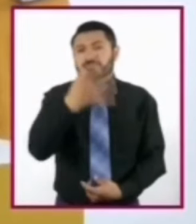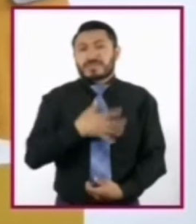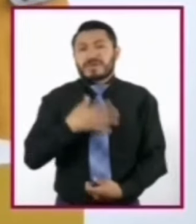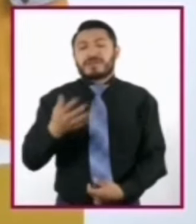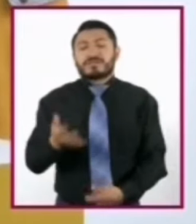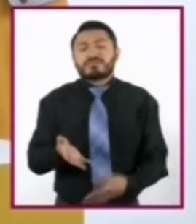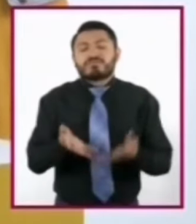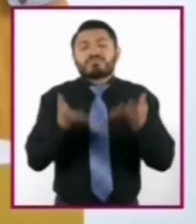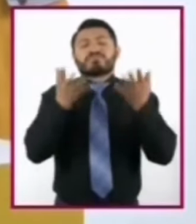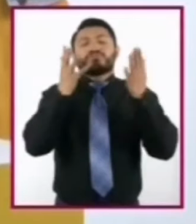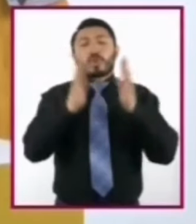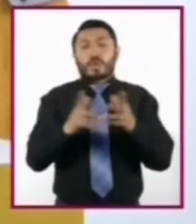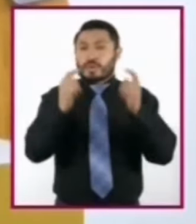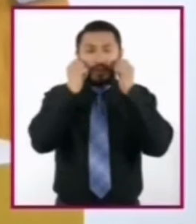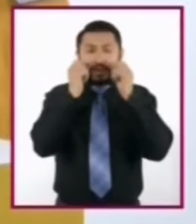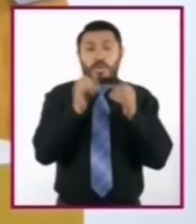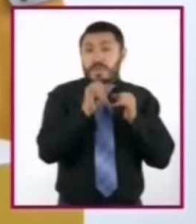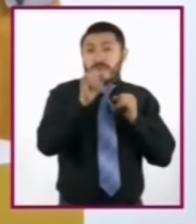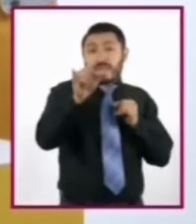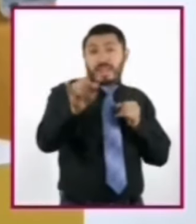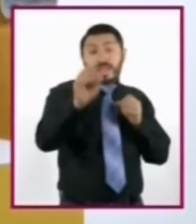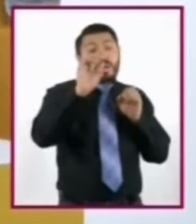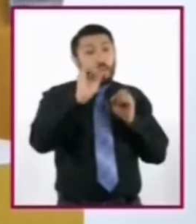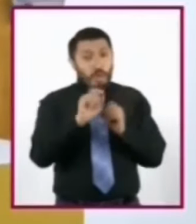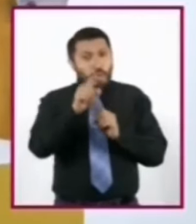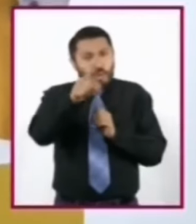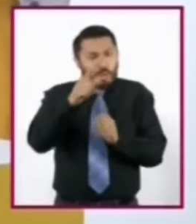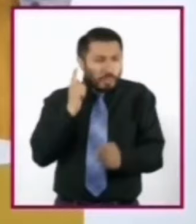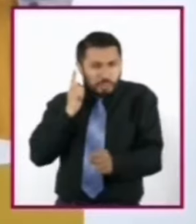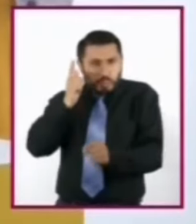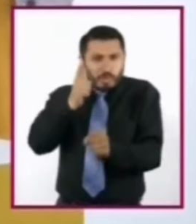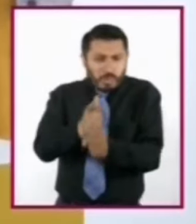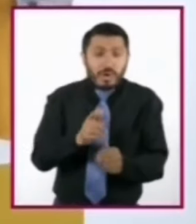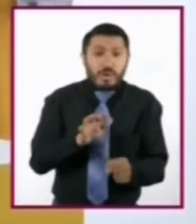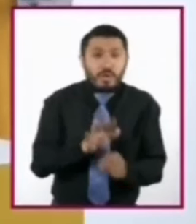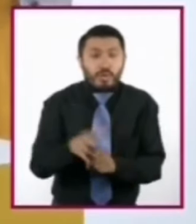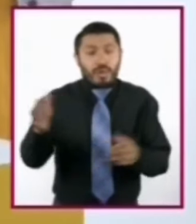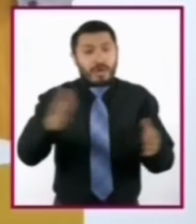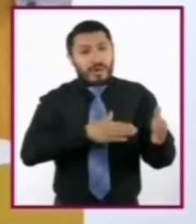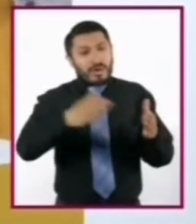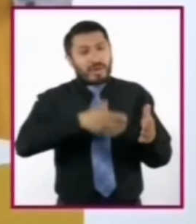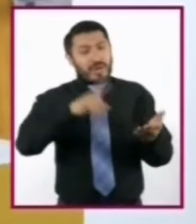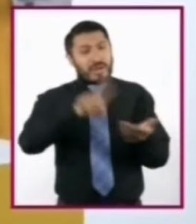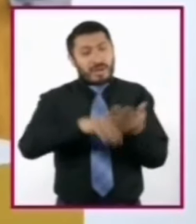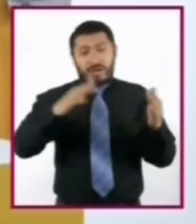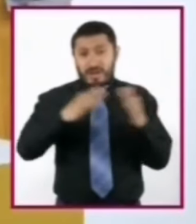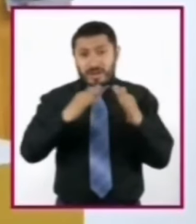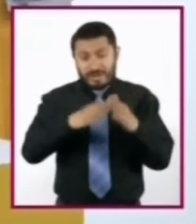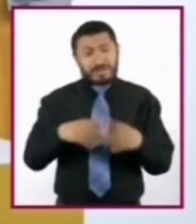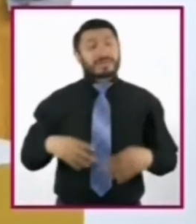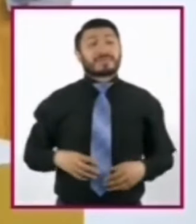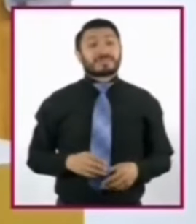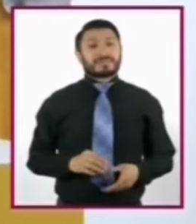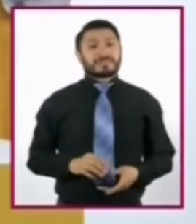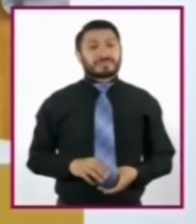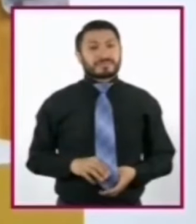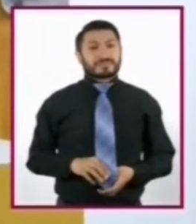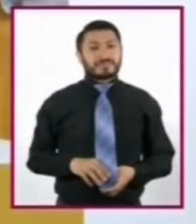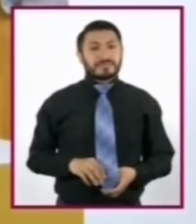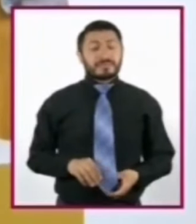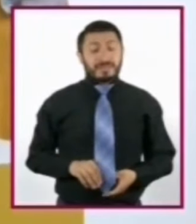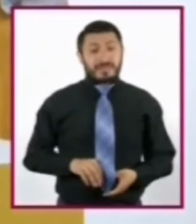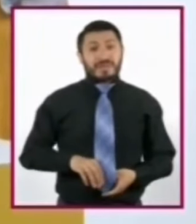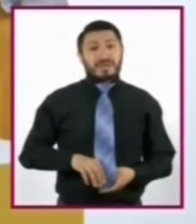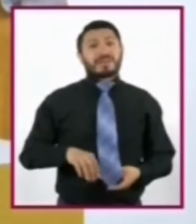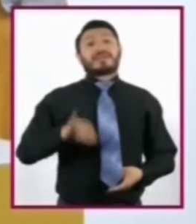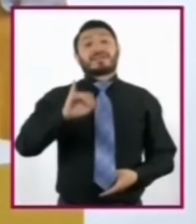esté cerca de ti o has adivinado qué está cocinando en tu casa sin estar en la cocina? Sí, sobre todo